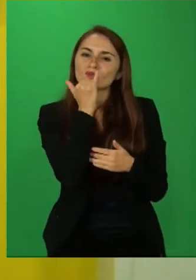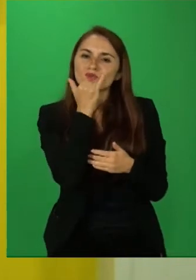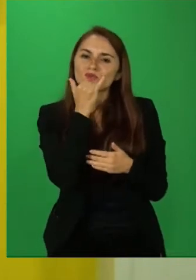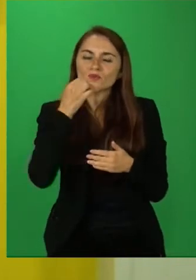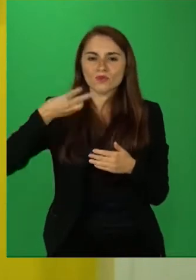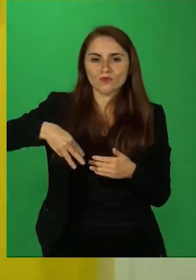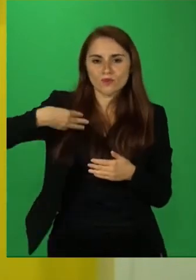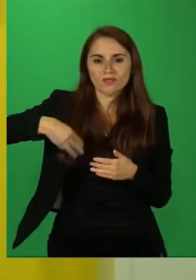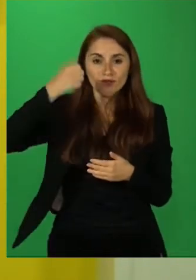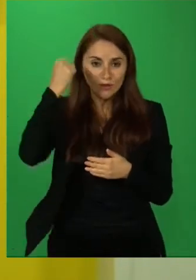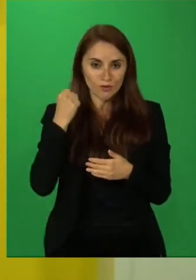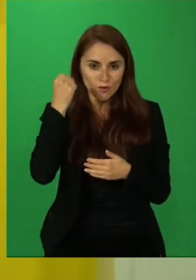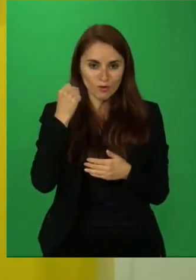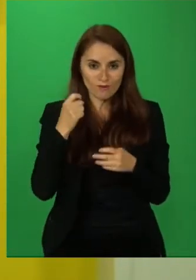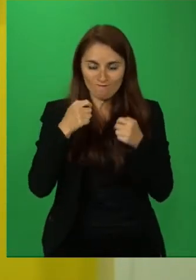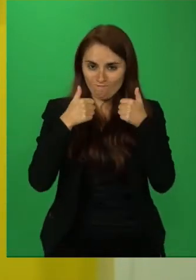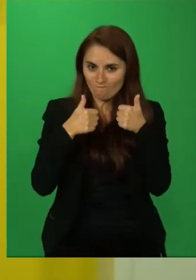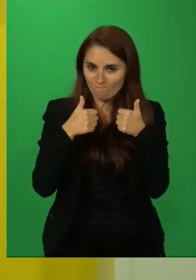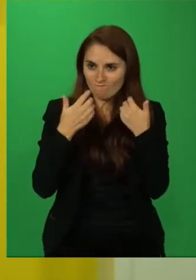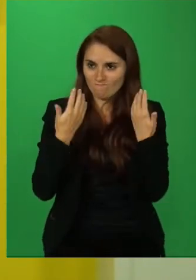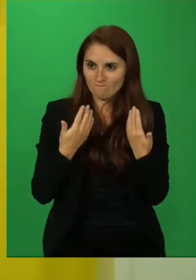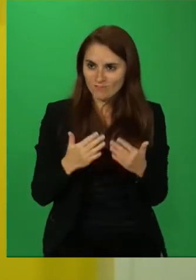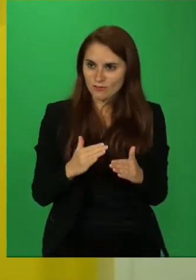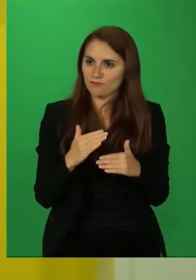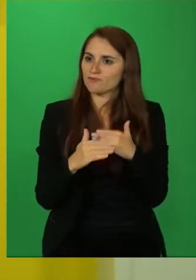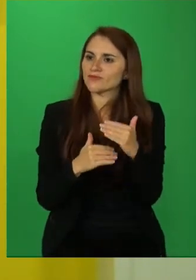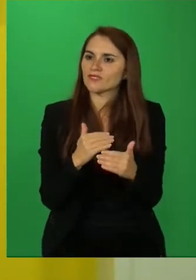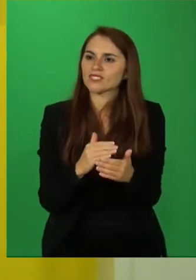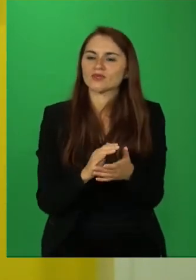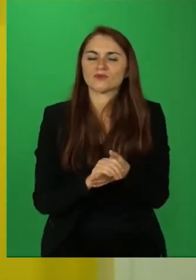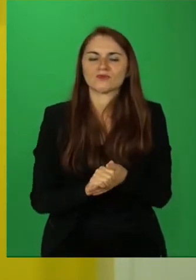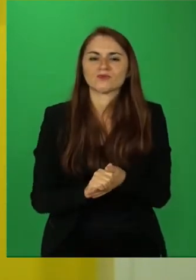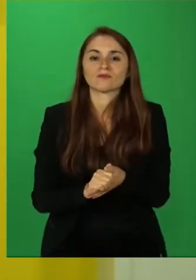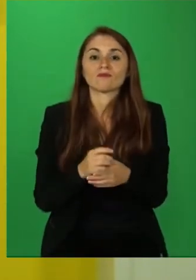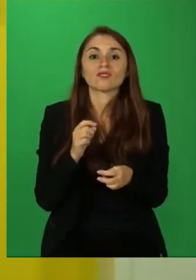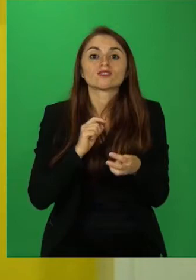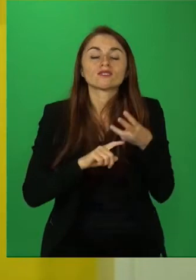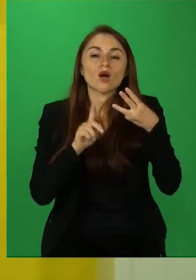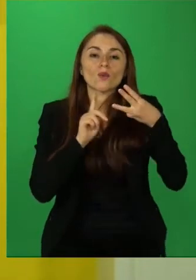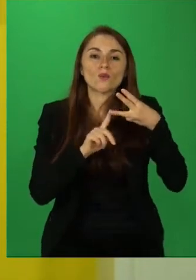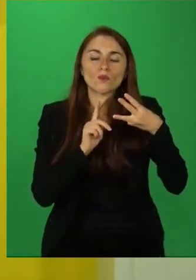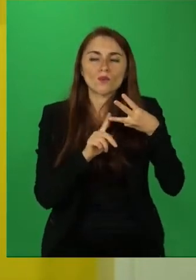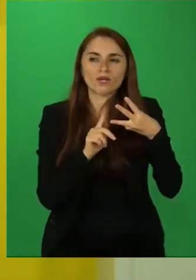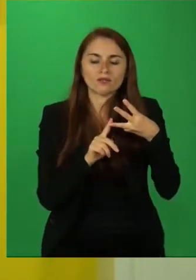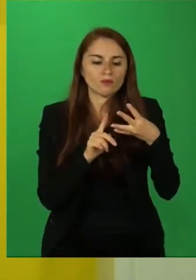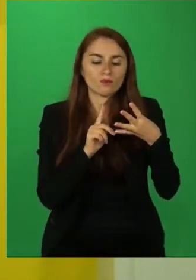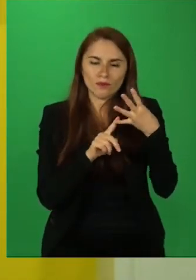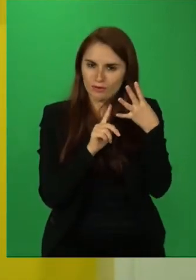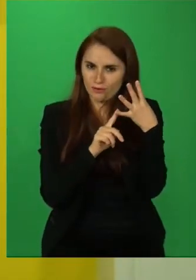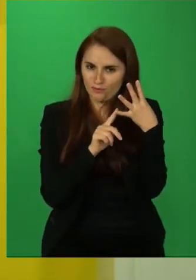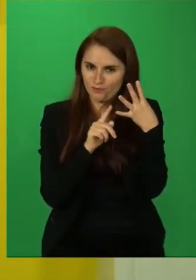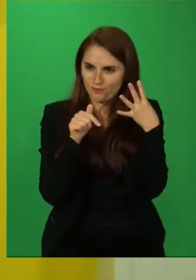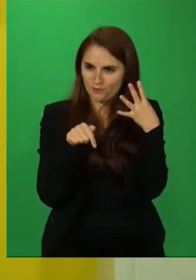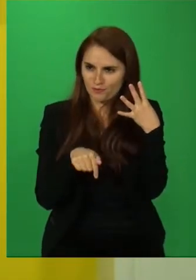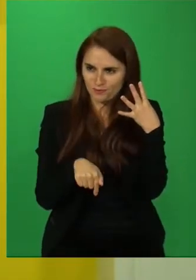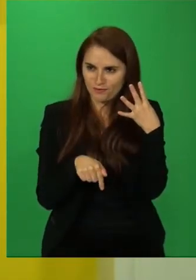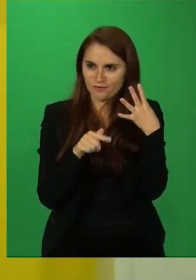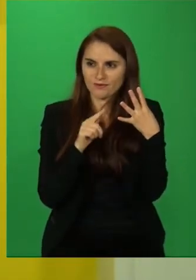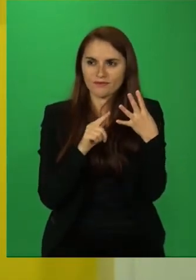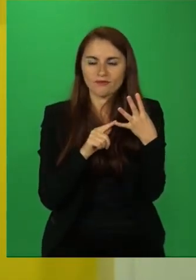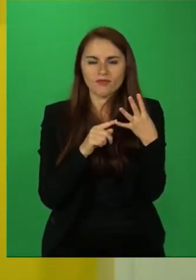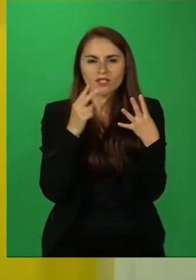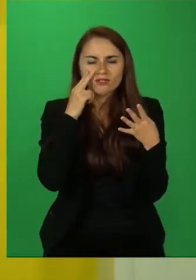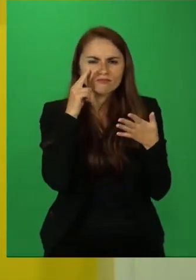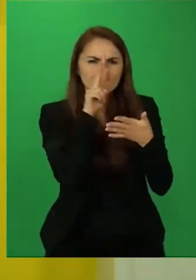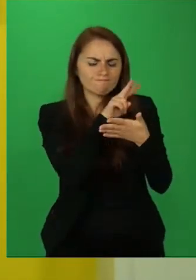de Copiapó. ¿Sí? ¿Seguimos? Perfecto. Vamos al paso número 4. Lee entre